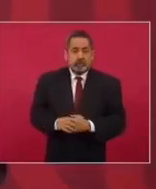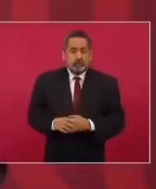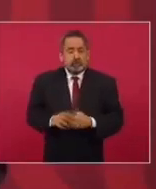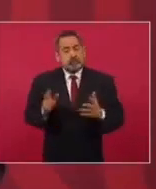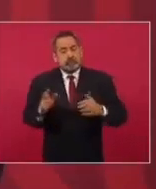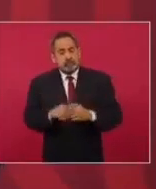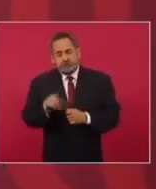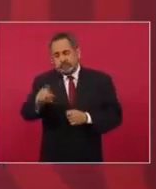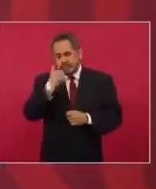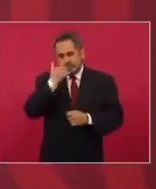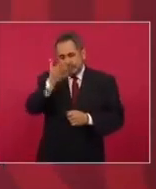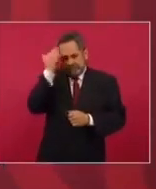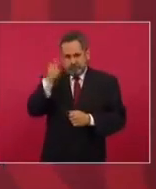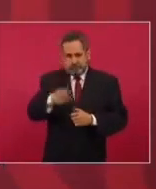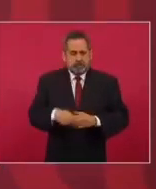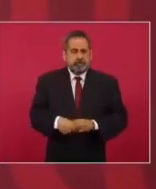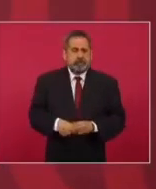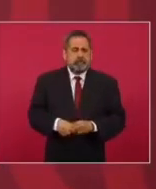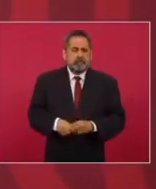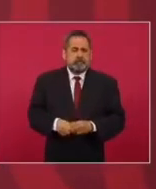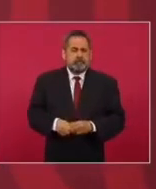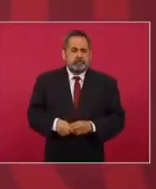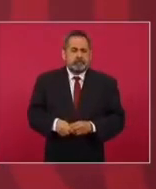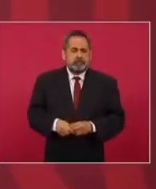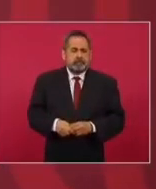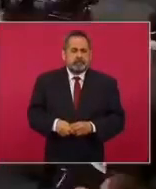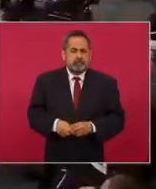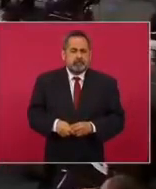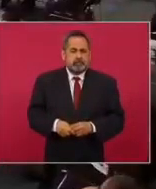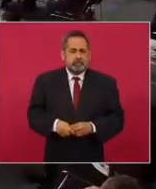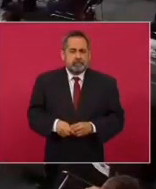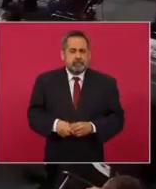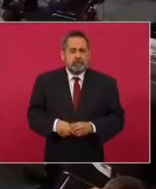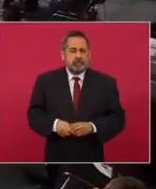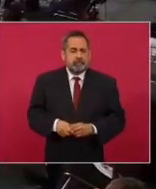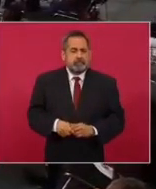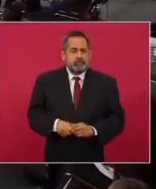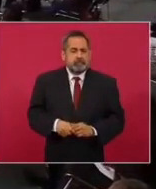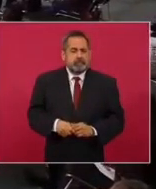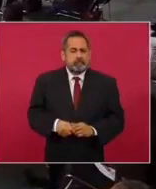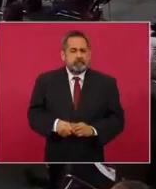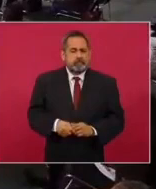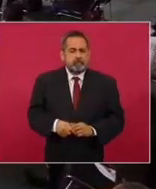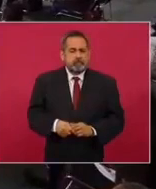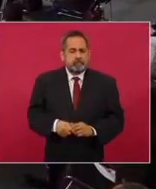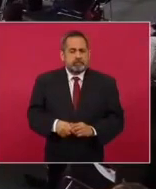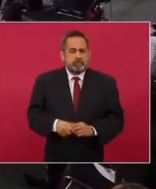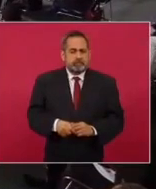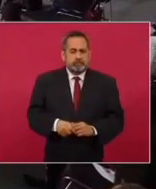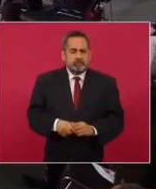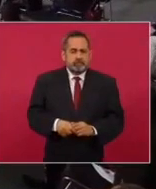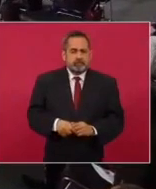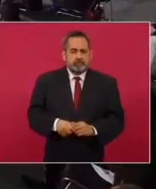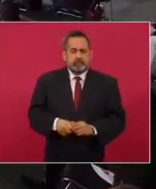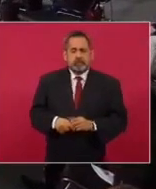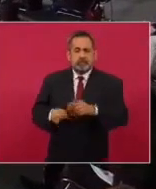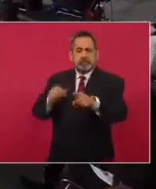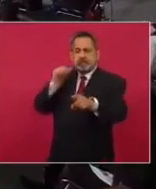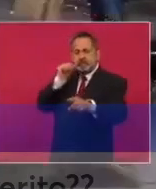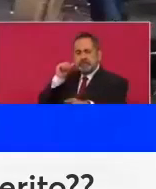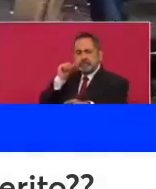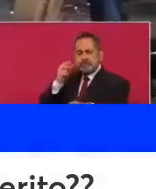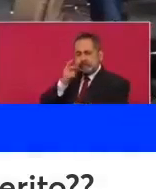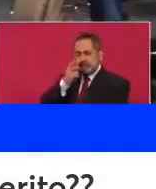está sobre toda esa presidencia ha sido muy cuestionada porque curiosamente todos aquellos opositores todos los otros candidatos